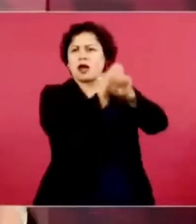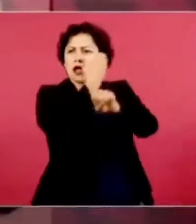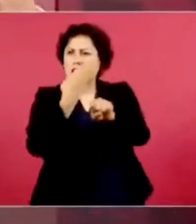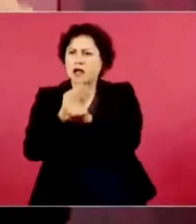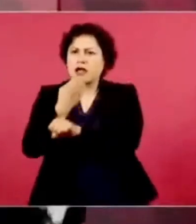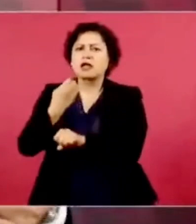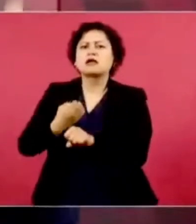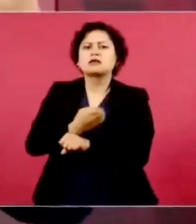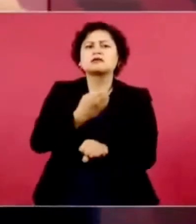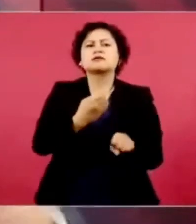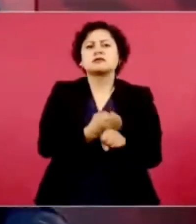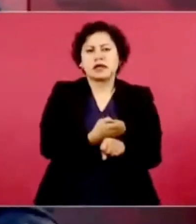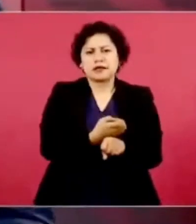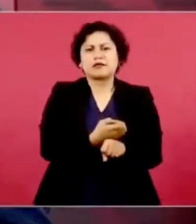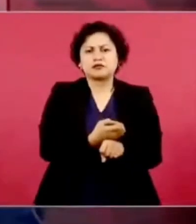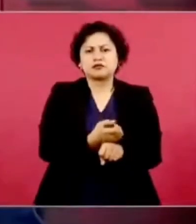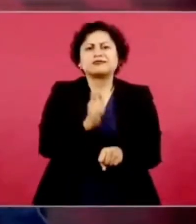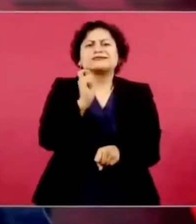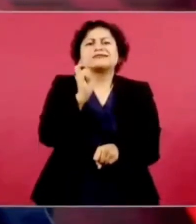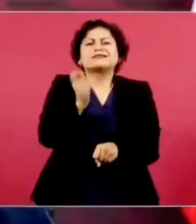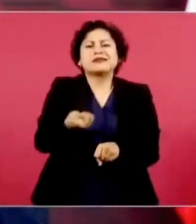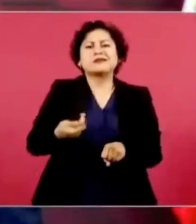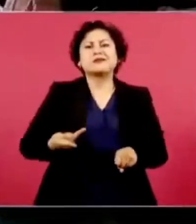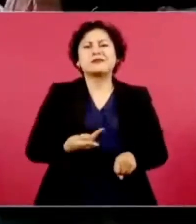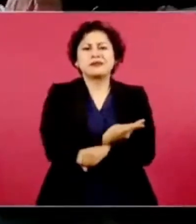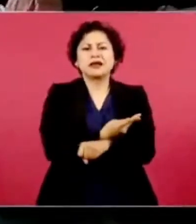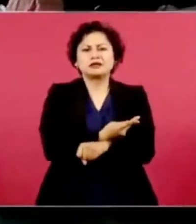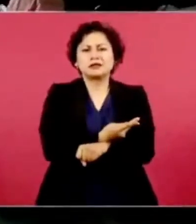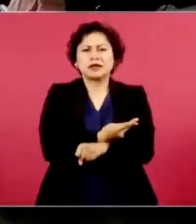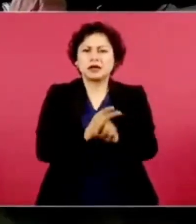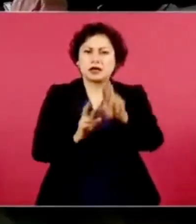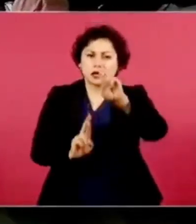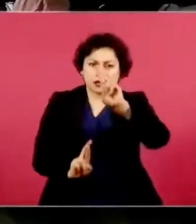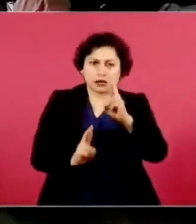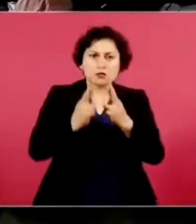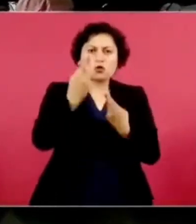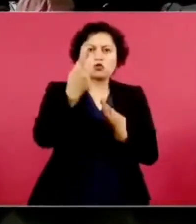la revolución de las conciencias.